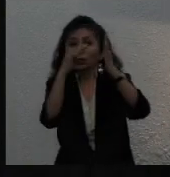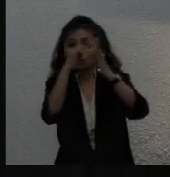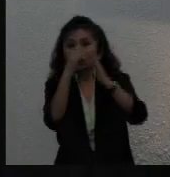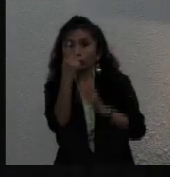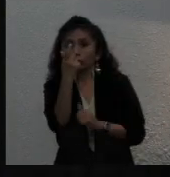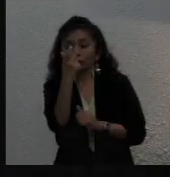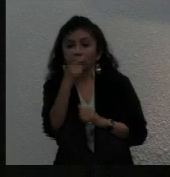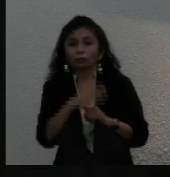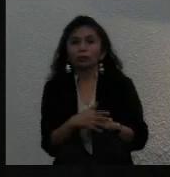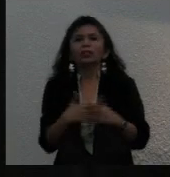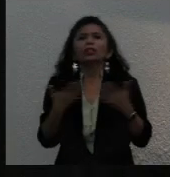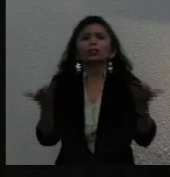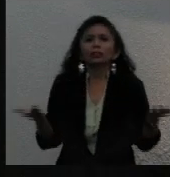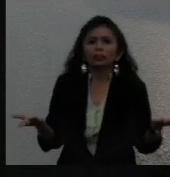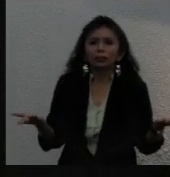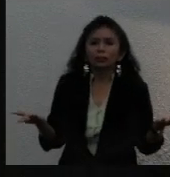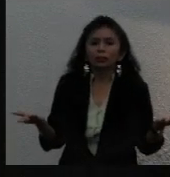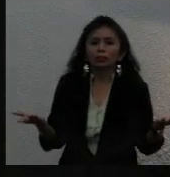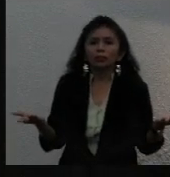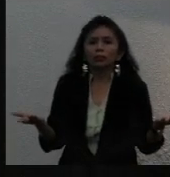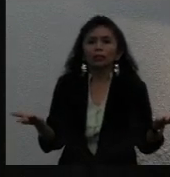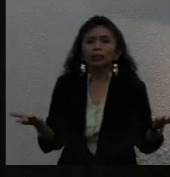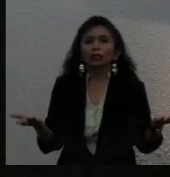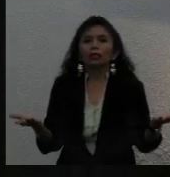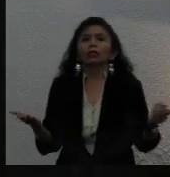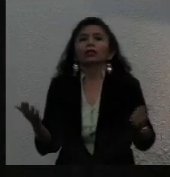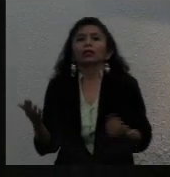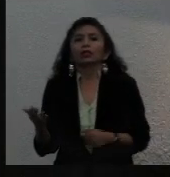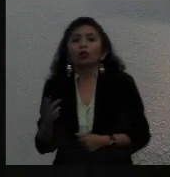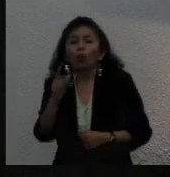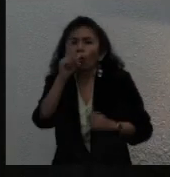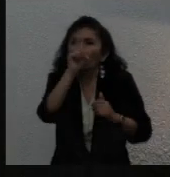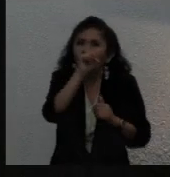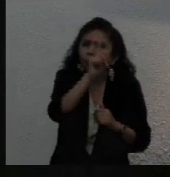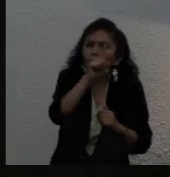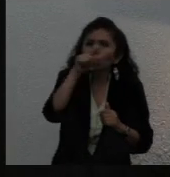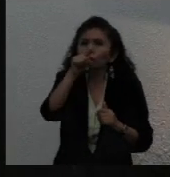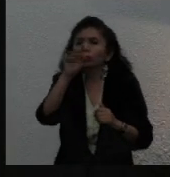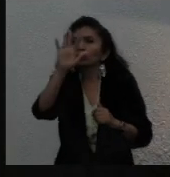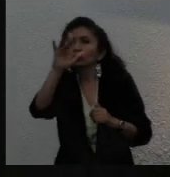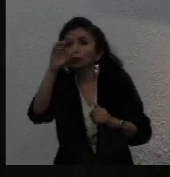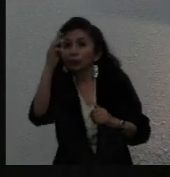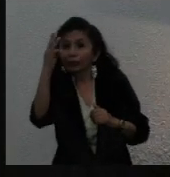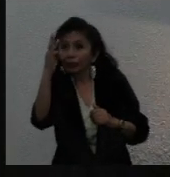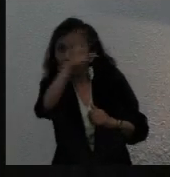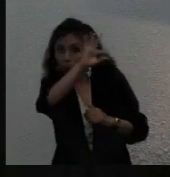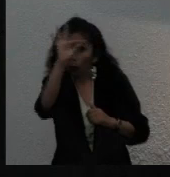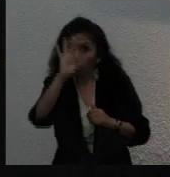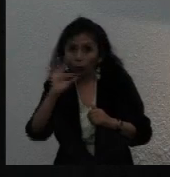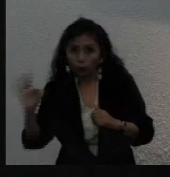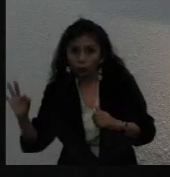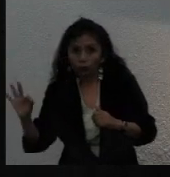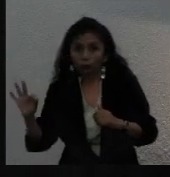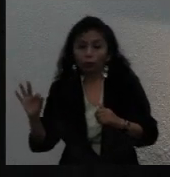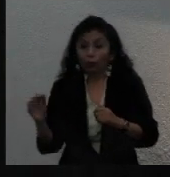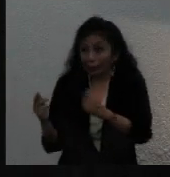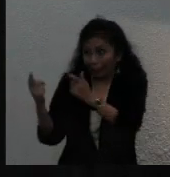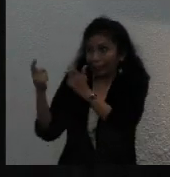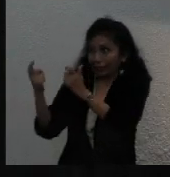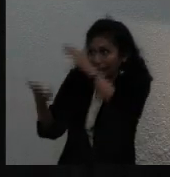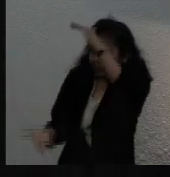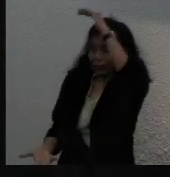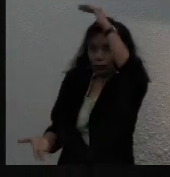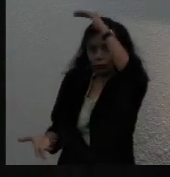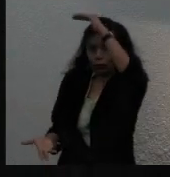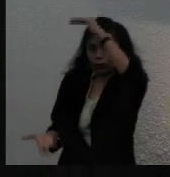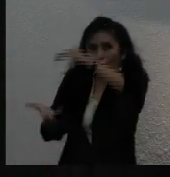pesos es decir solamente el 1.53 por del presupuesto